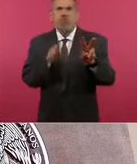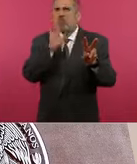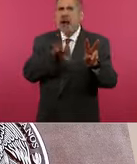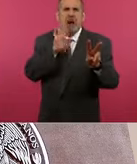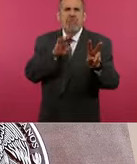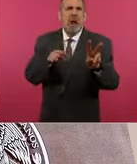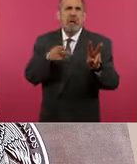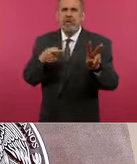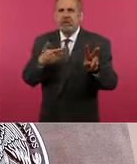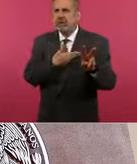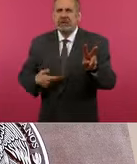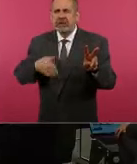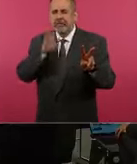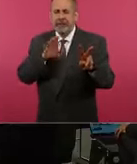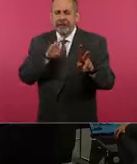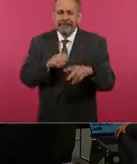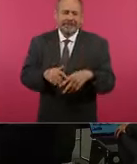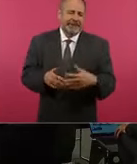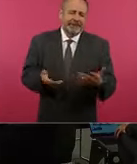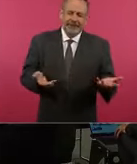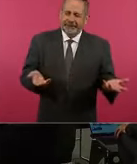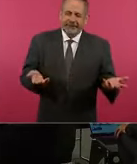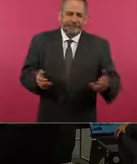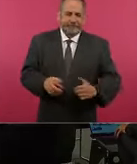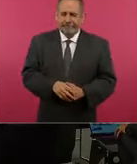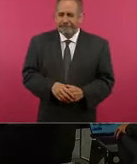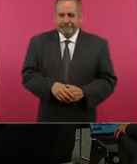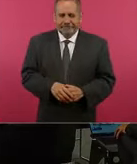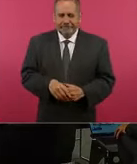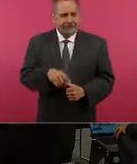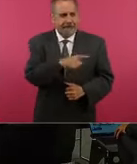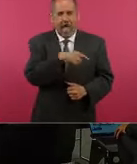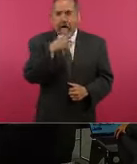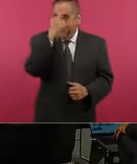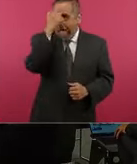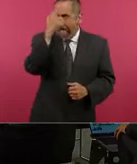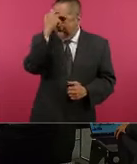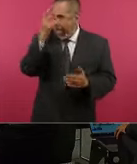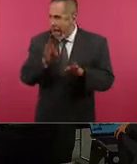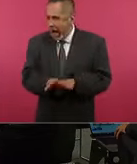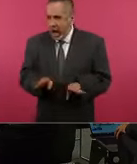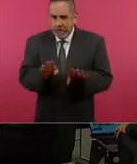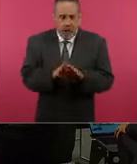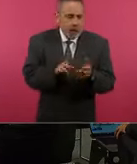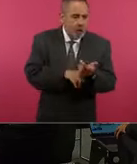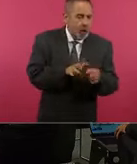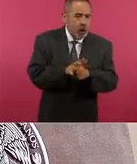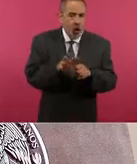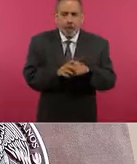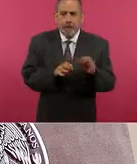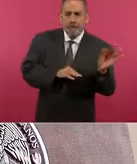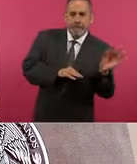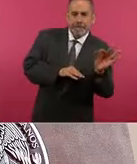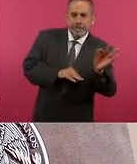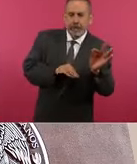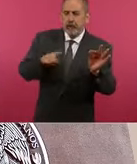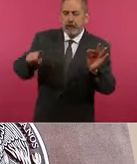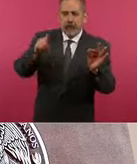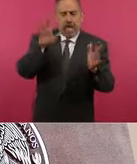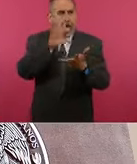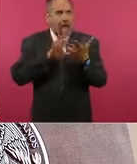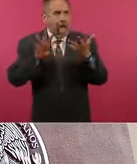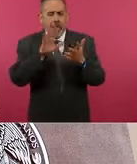y sus acciones. La verdad es que ya no saben qué inventar para intentar generar malestar social entre el pueblo. Sin